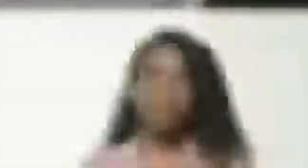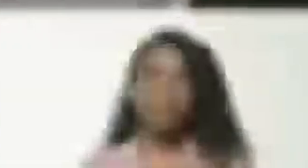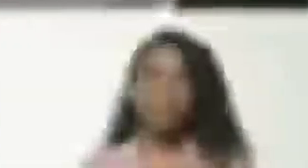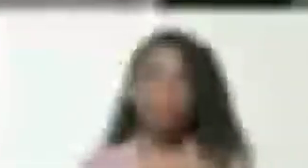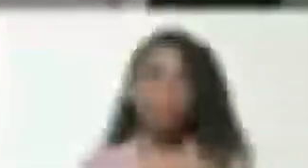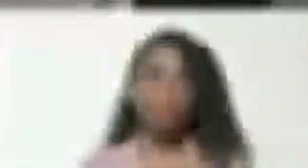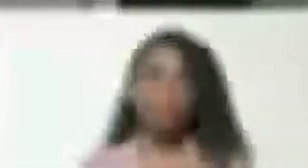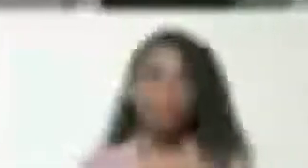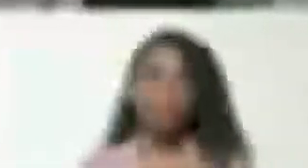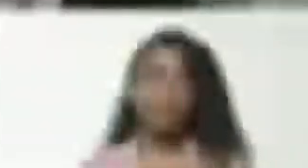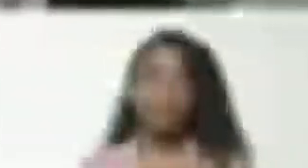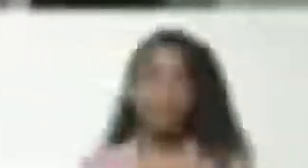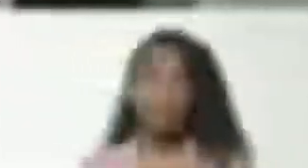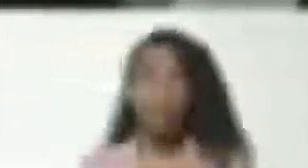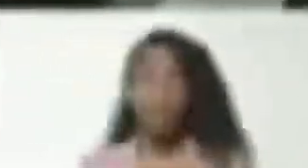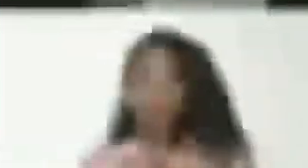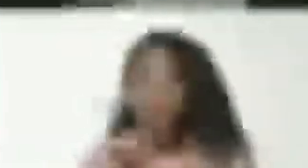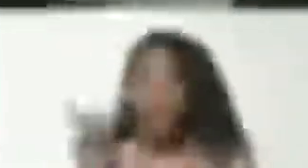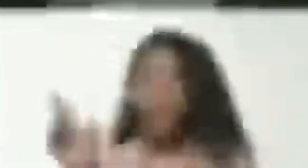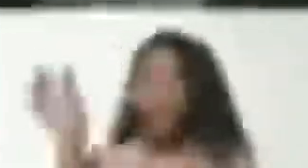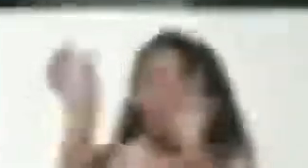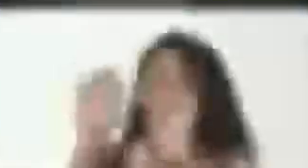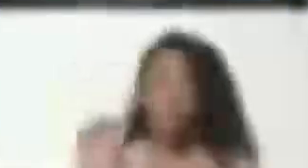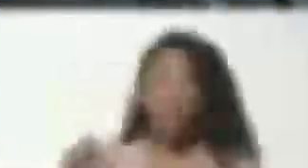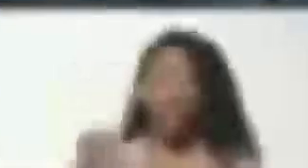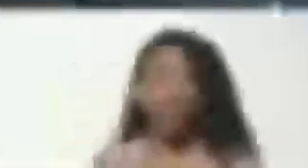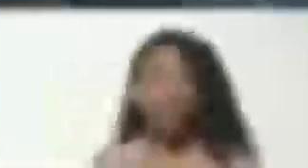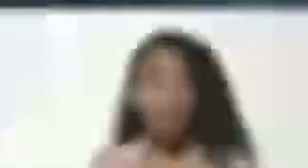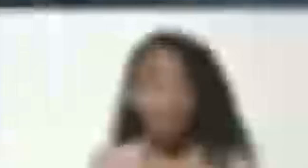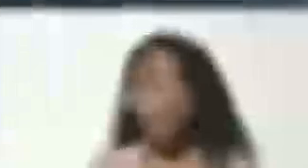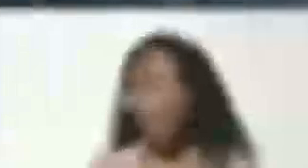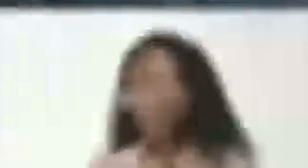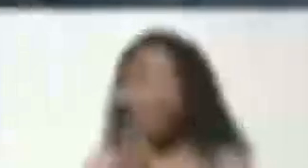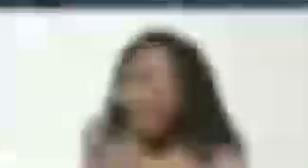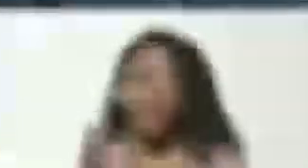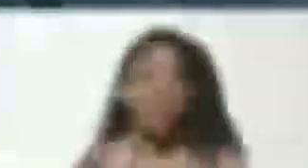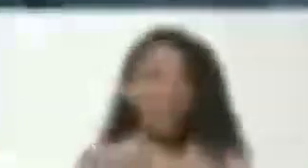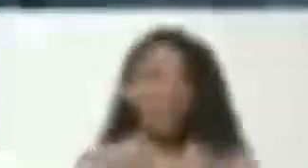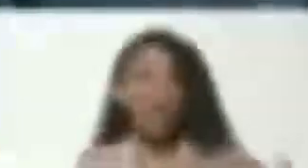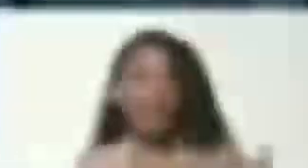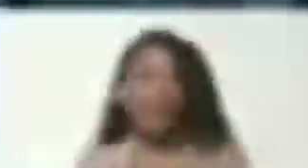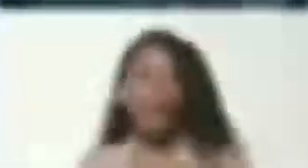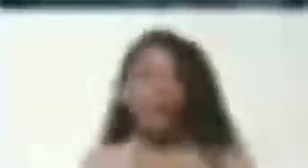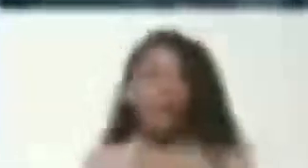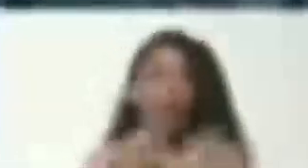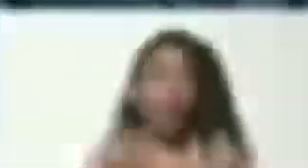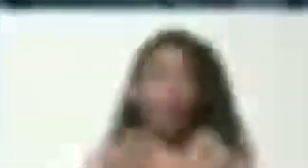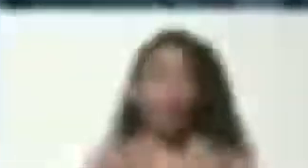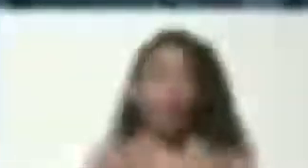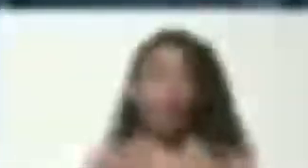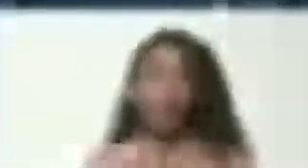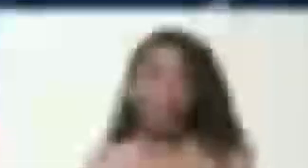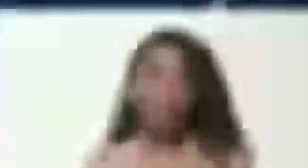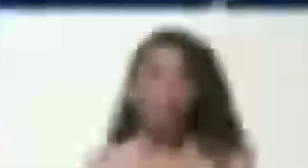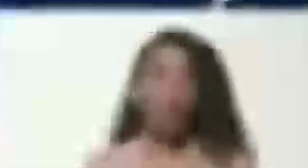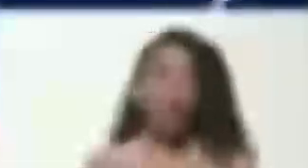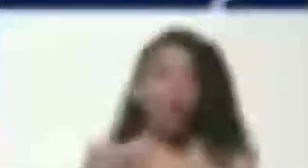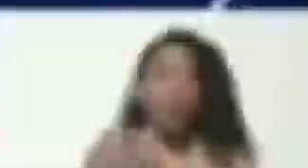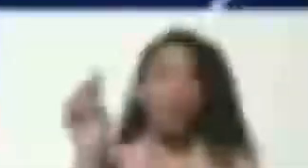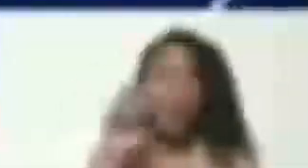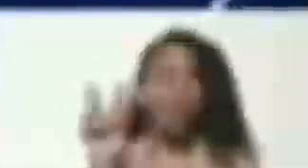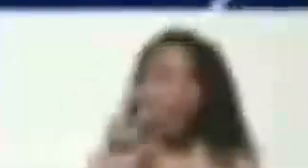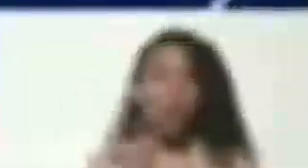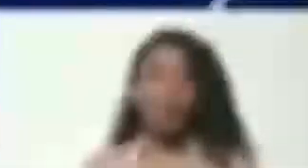cuidado. Y si vas a tú, que siendo opositor, vas a esperar que el hombre de la franquicia